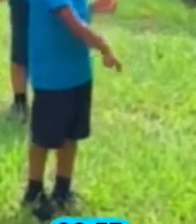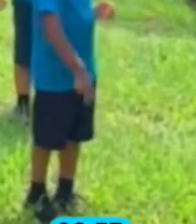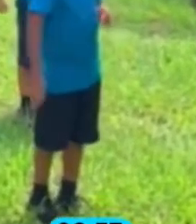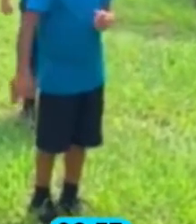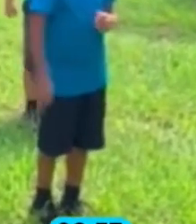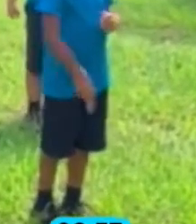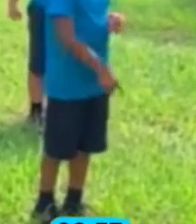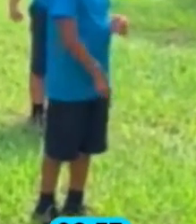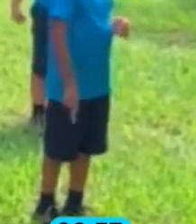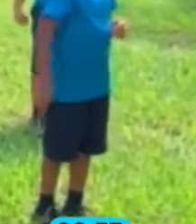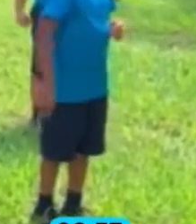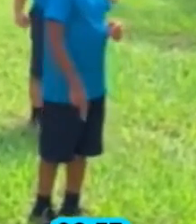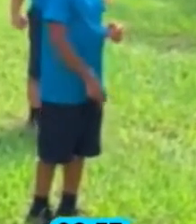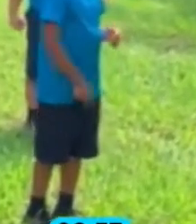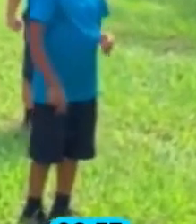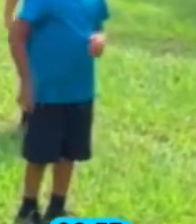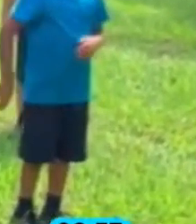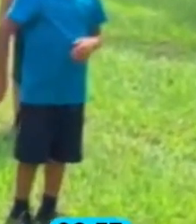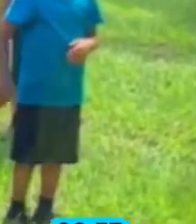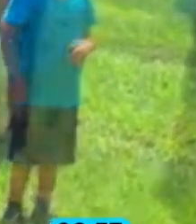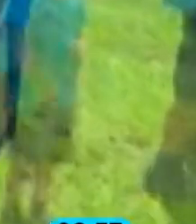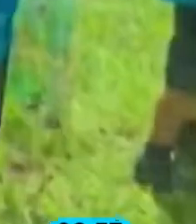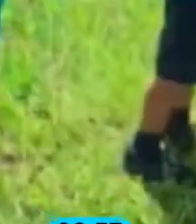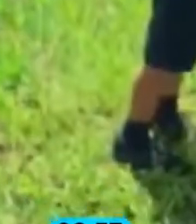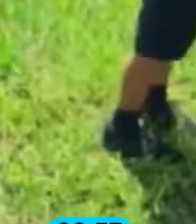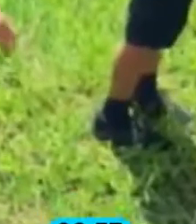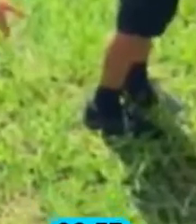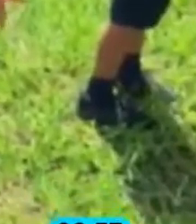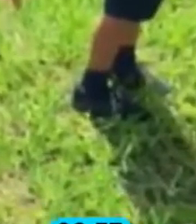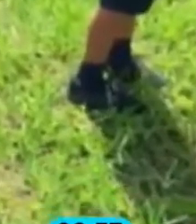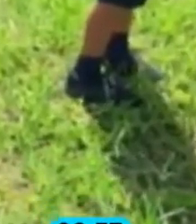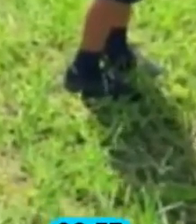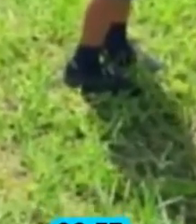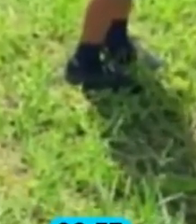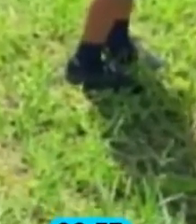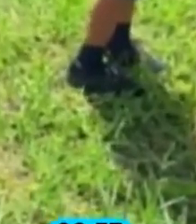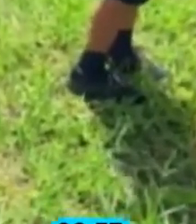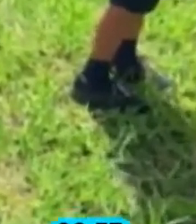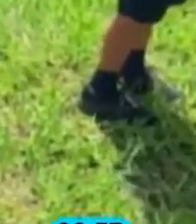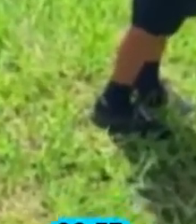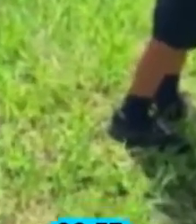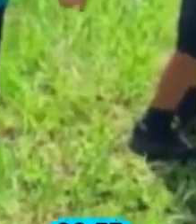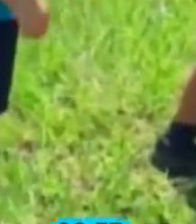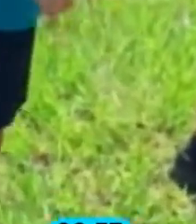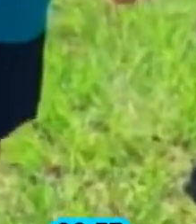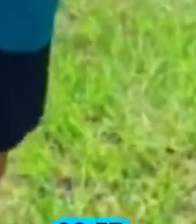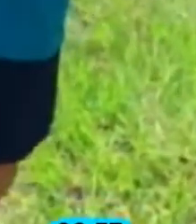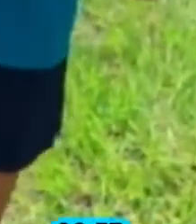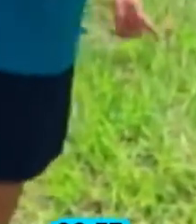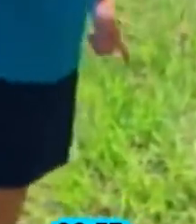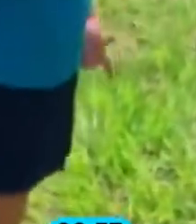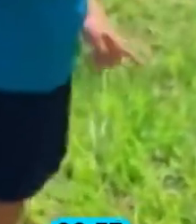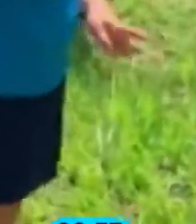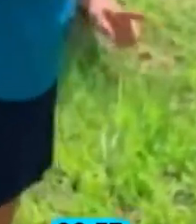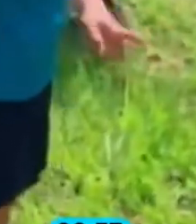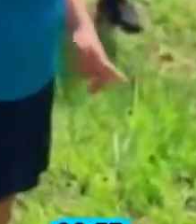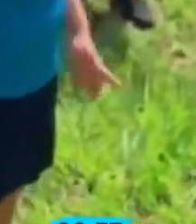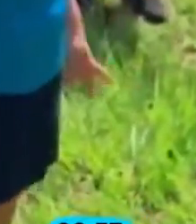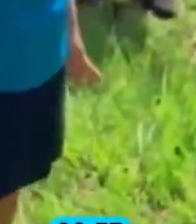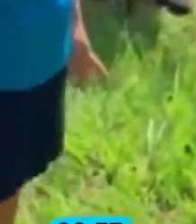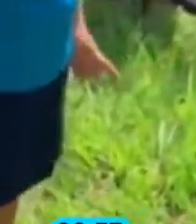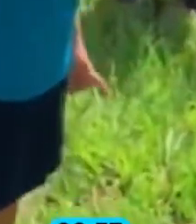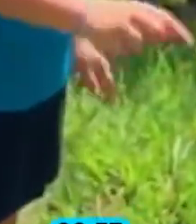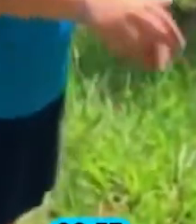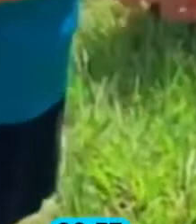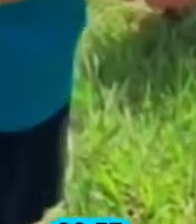de andar, y camina girando siempre en un